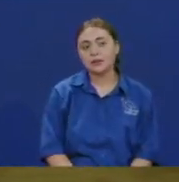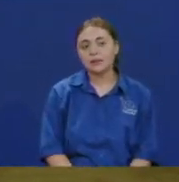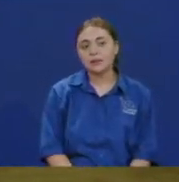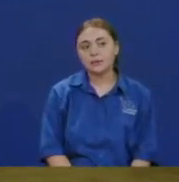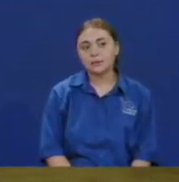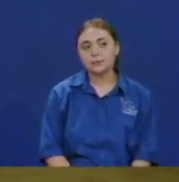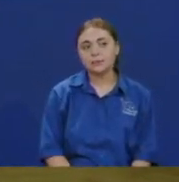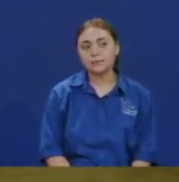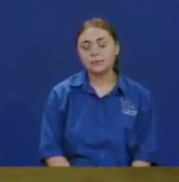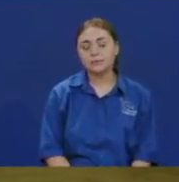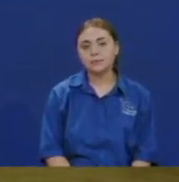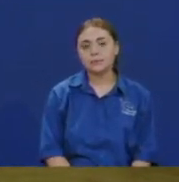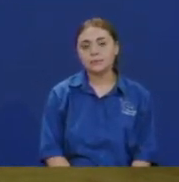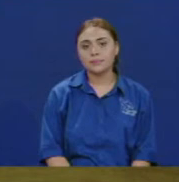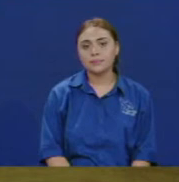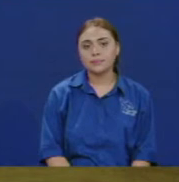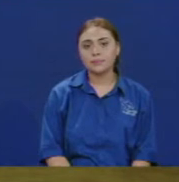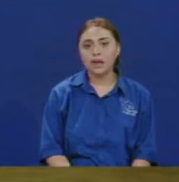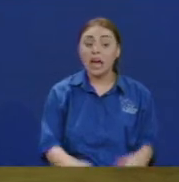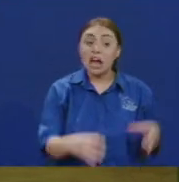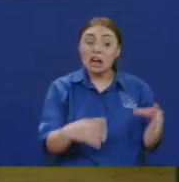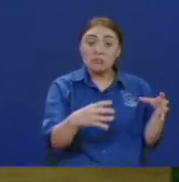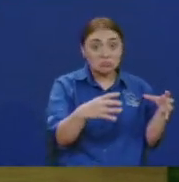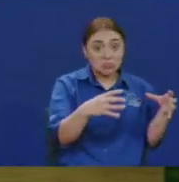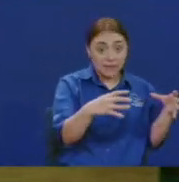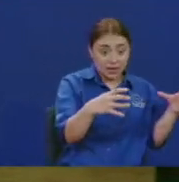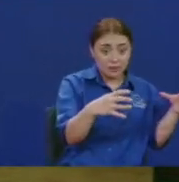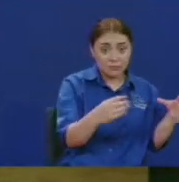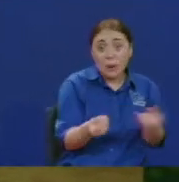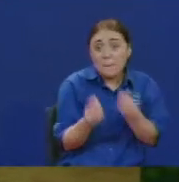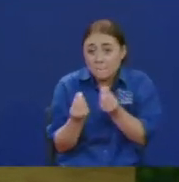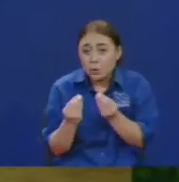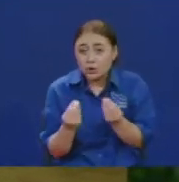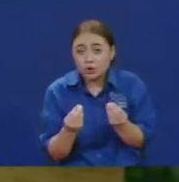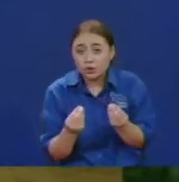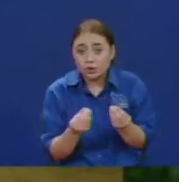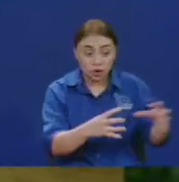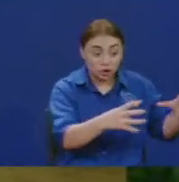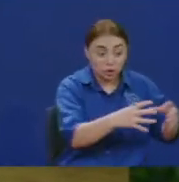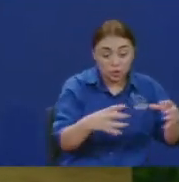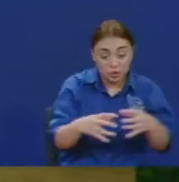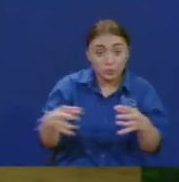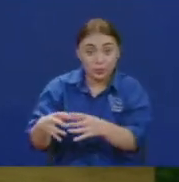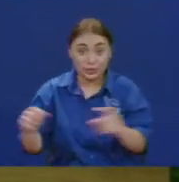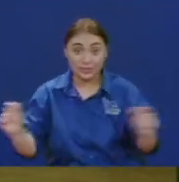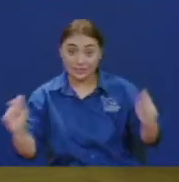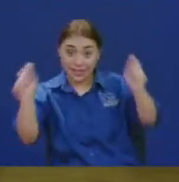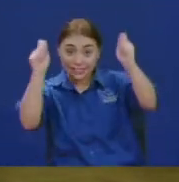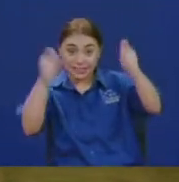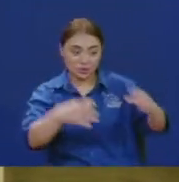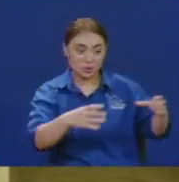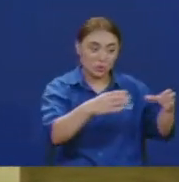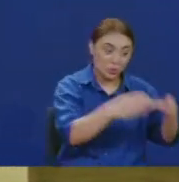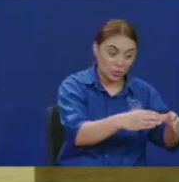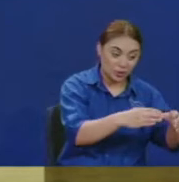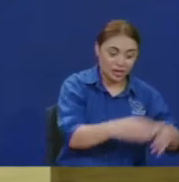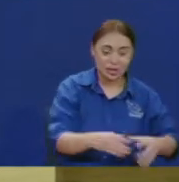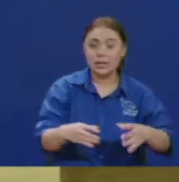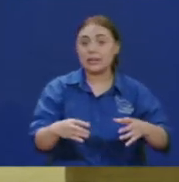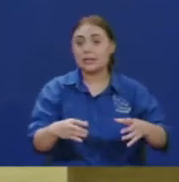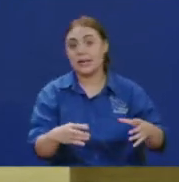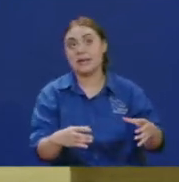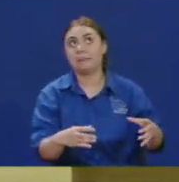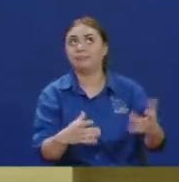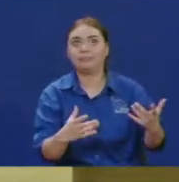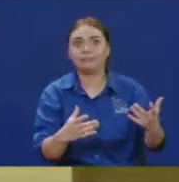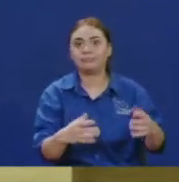hemos platicado en algún momento. Unas eran fiestas de primavera, una era fiesta de verano, otras eran fiestas de otoño.